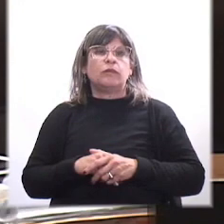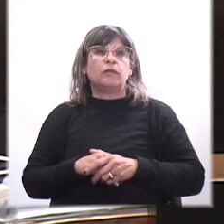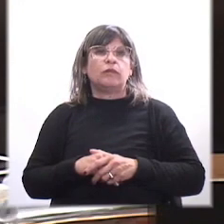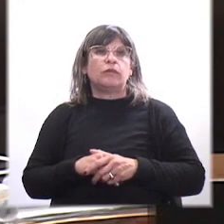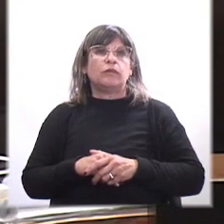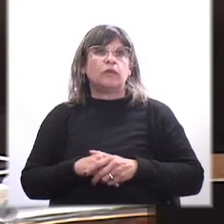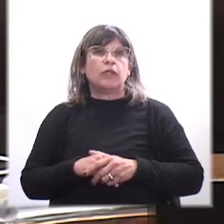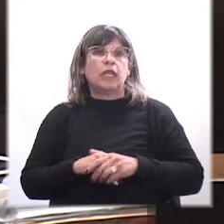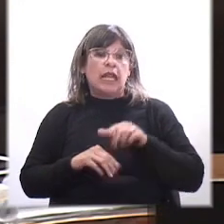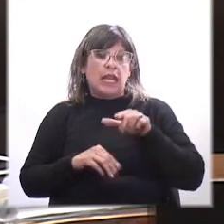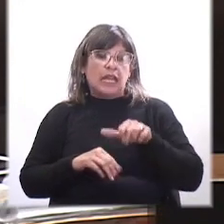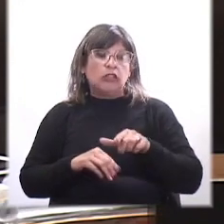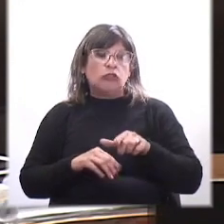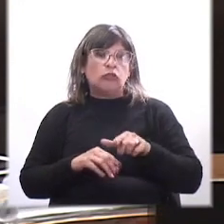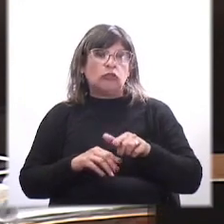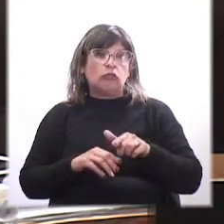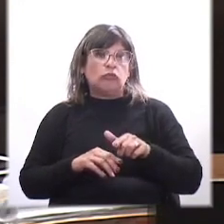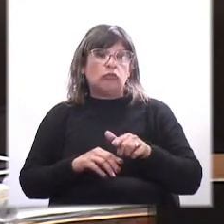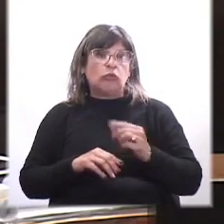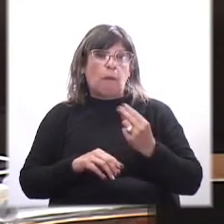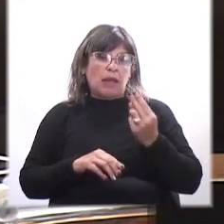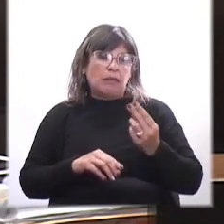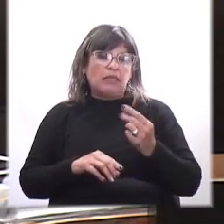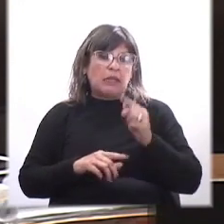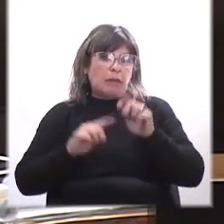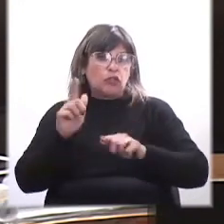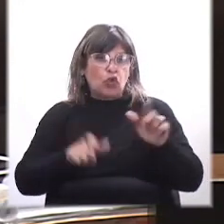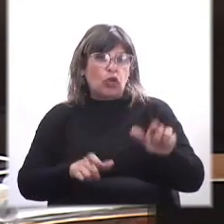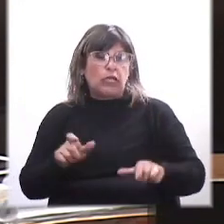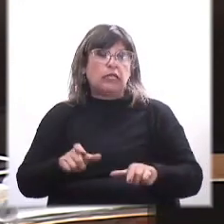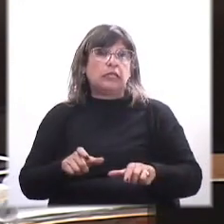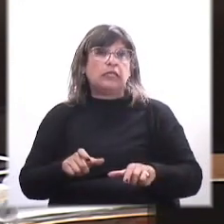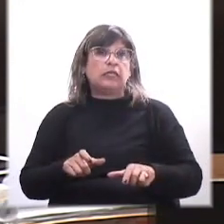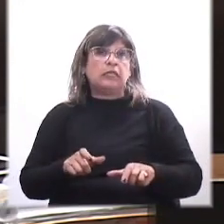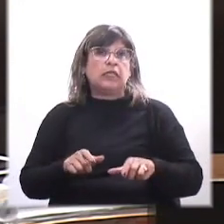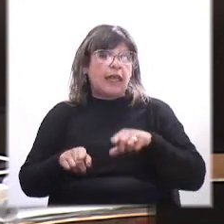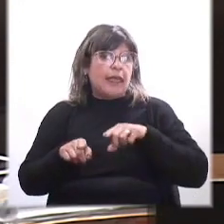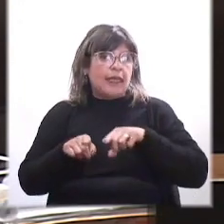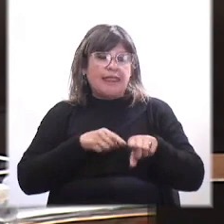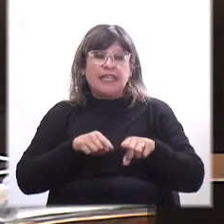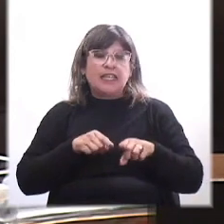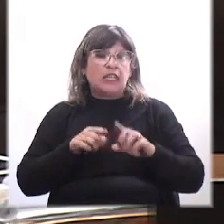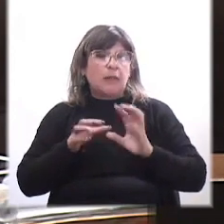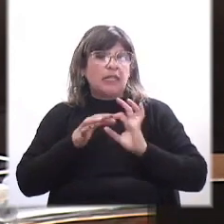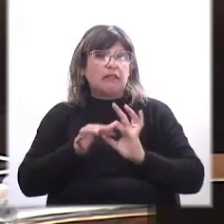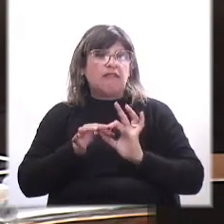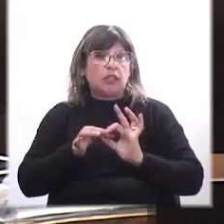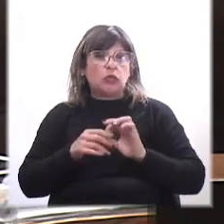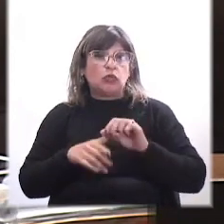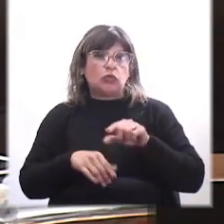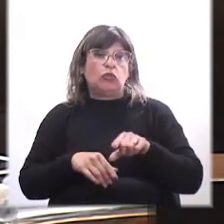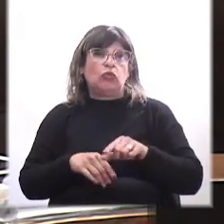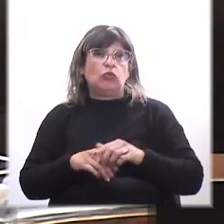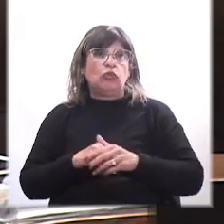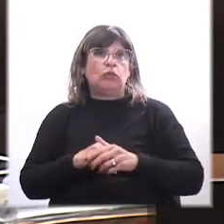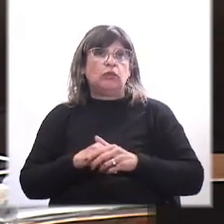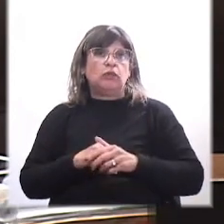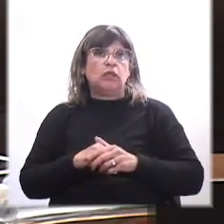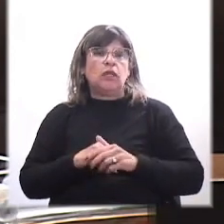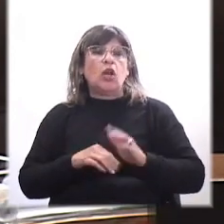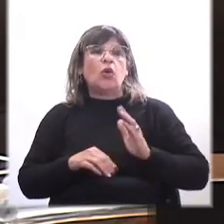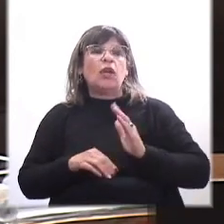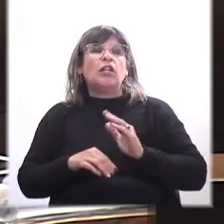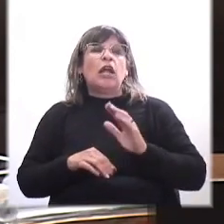De hecho, eso es lo que permite que personas directamente vinculadas, como la señora